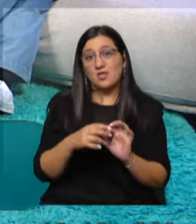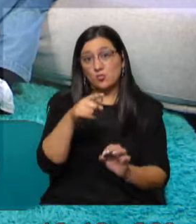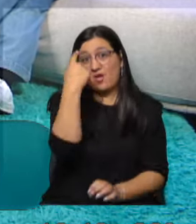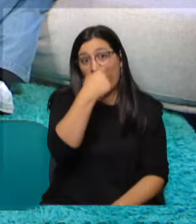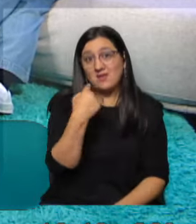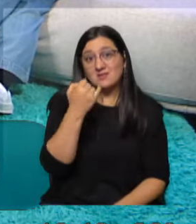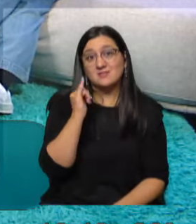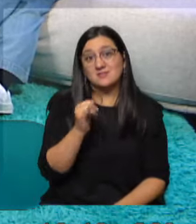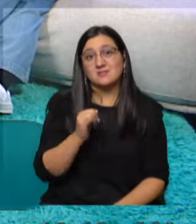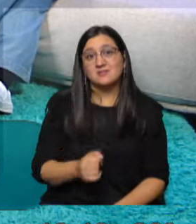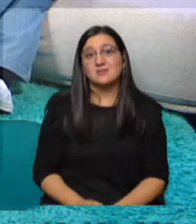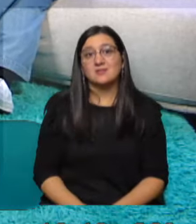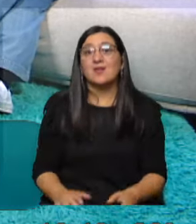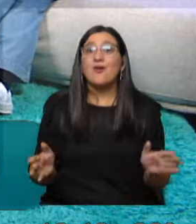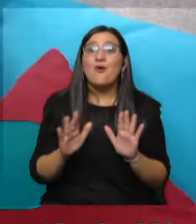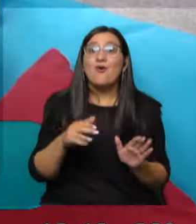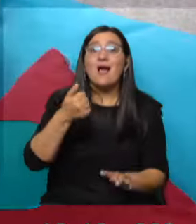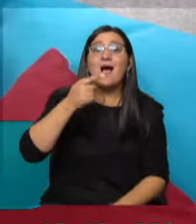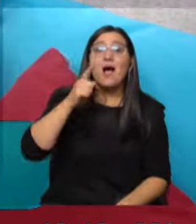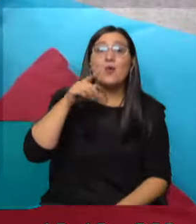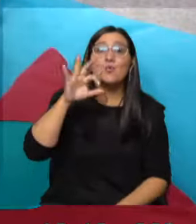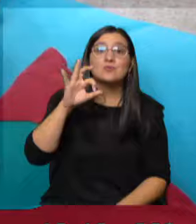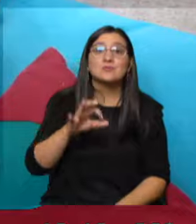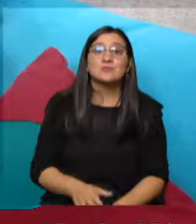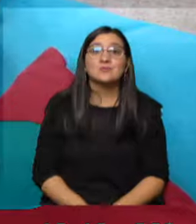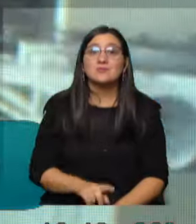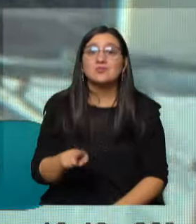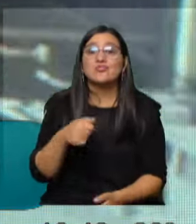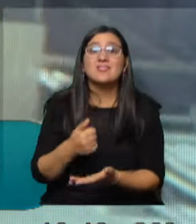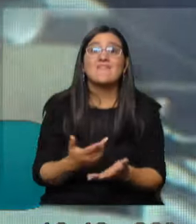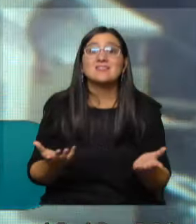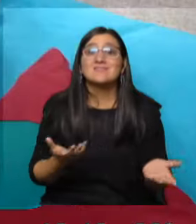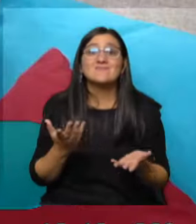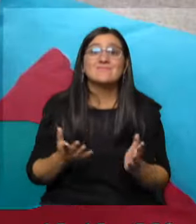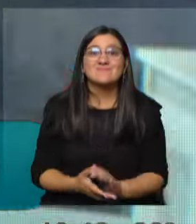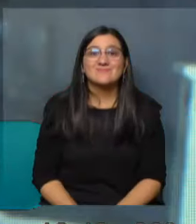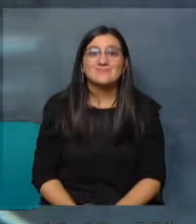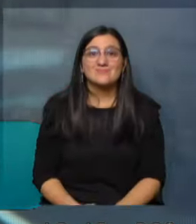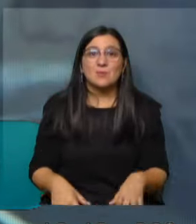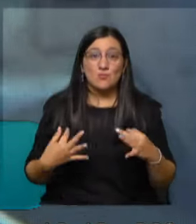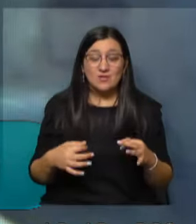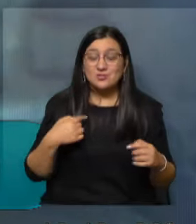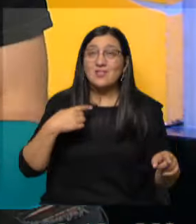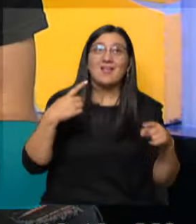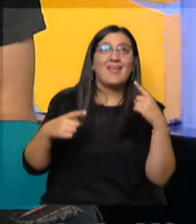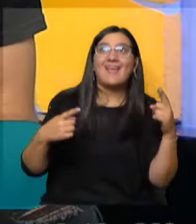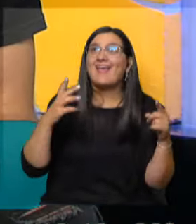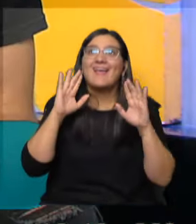cara? Sí, así. Hola, Agustina. Hola. No tenemos mucha pelota, pero nos colgamos. Está muy bien, yo también estaba muy copada. Pero